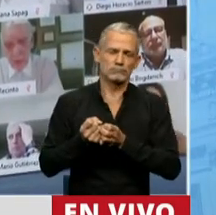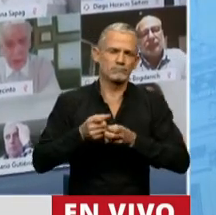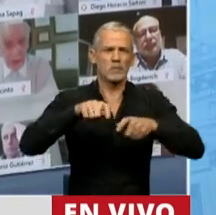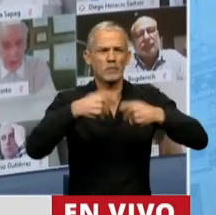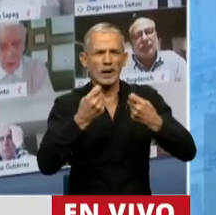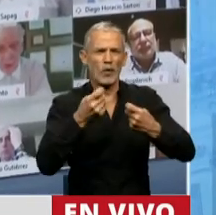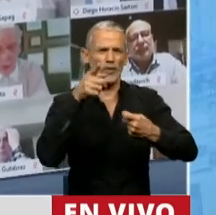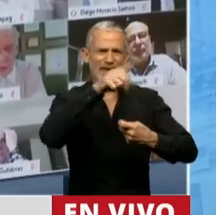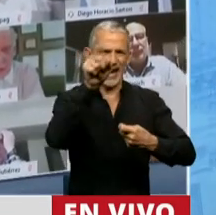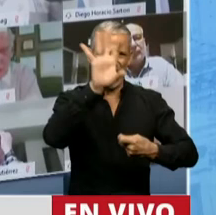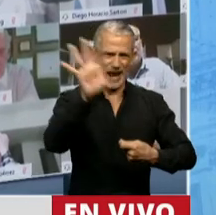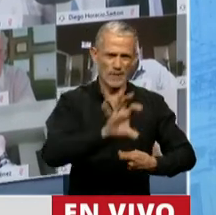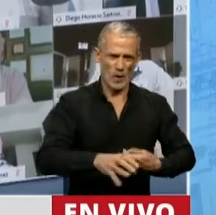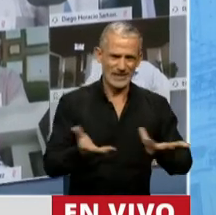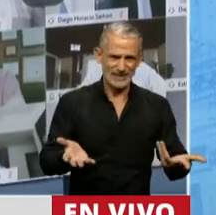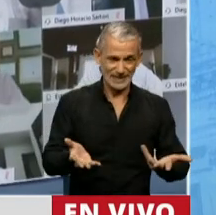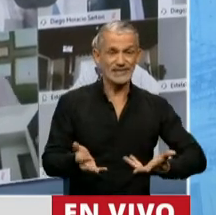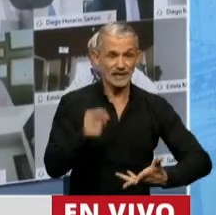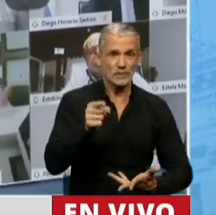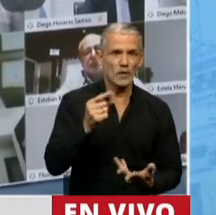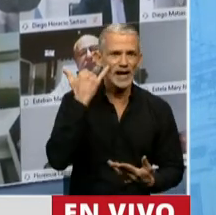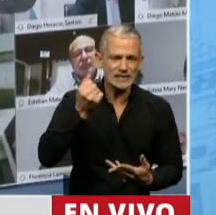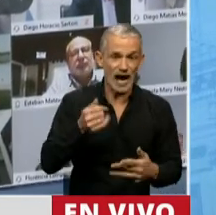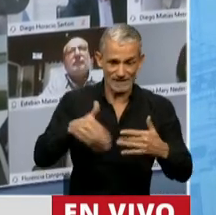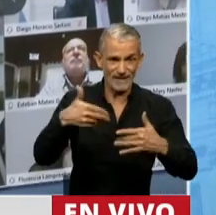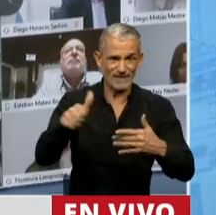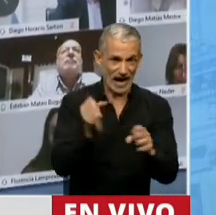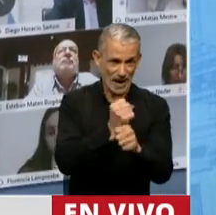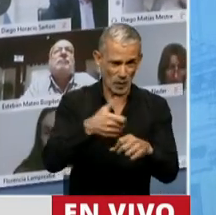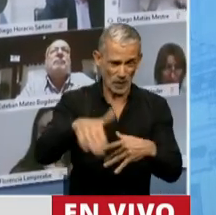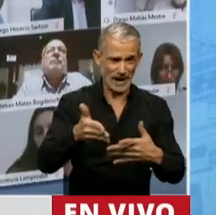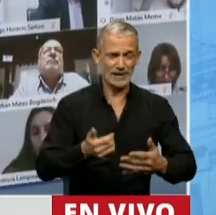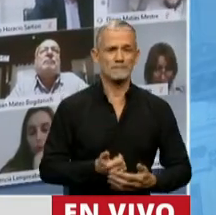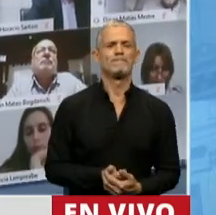perjuicio muy, muy grande, sabiendo que esto ya se está por aprobar.